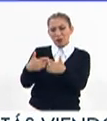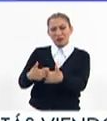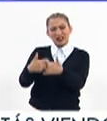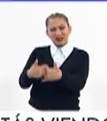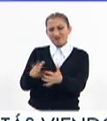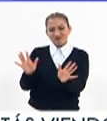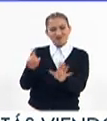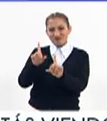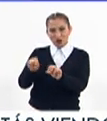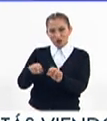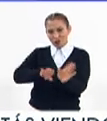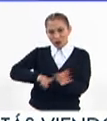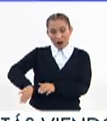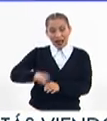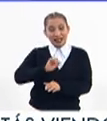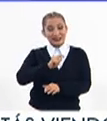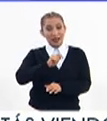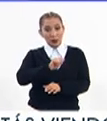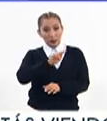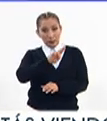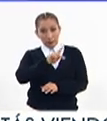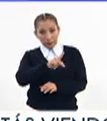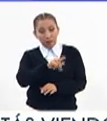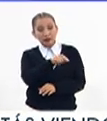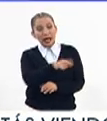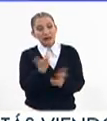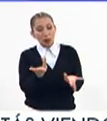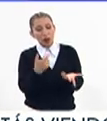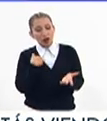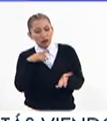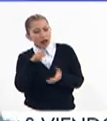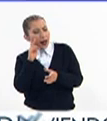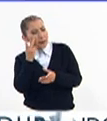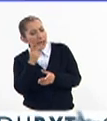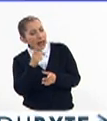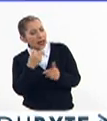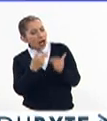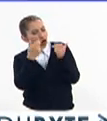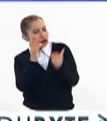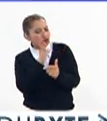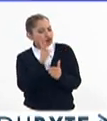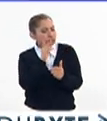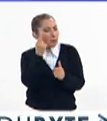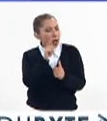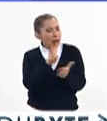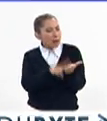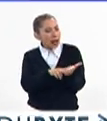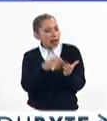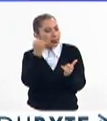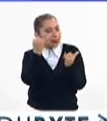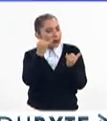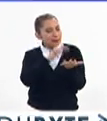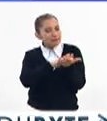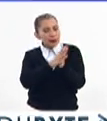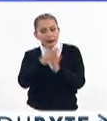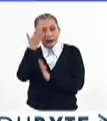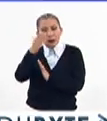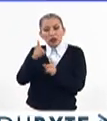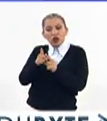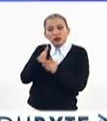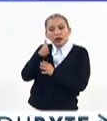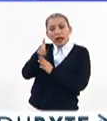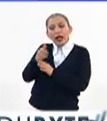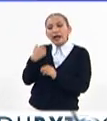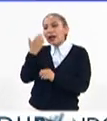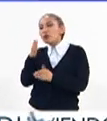de una empresa. Sin embargo, una startup es pilotear el modelo de negocio, poder validar la idea y saber hacia